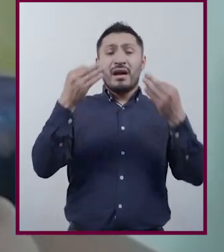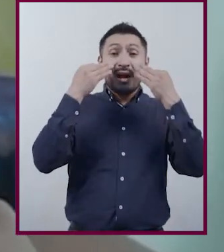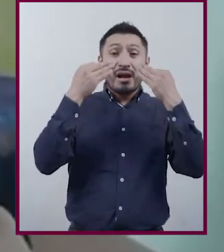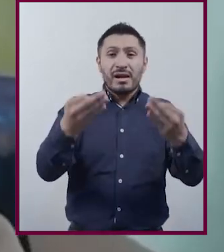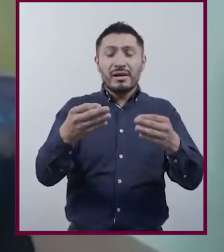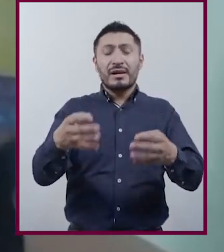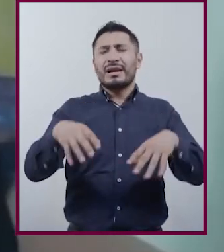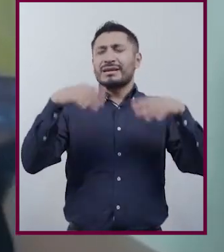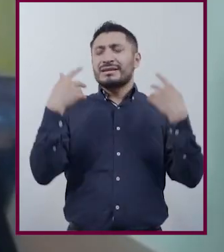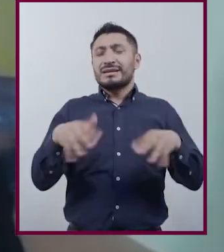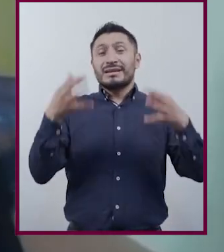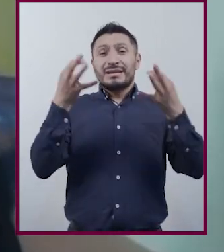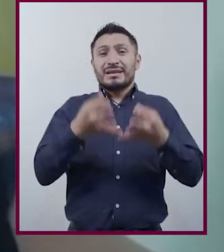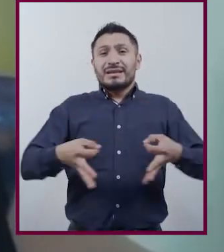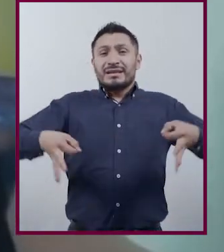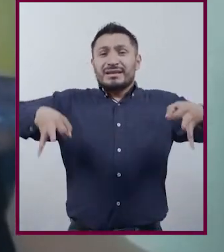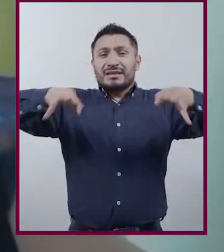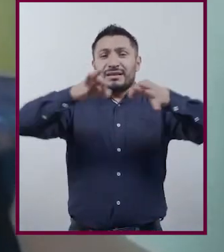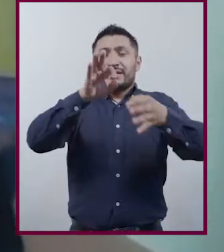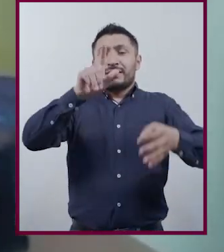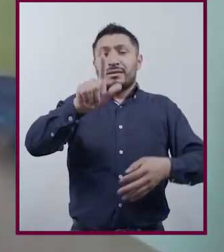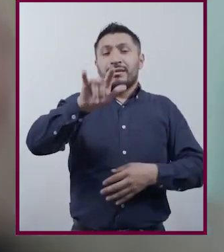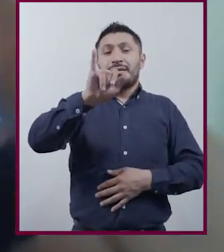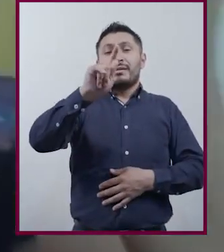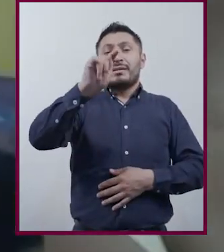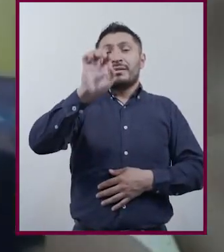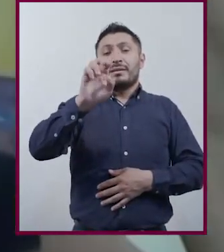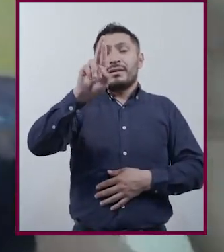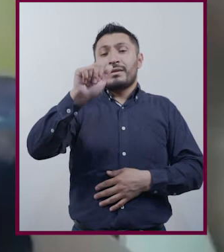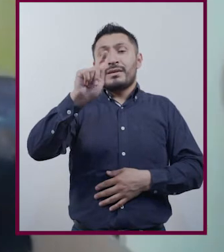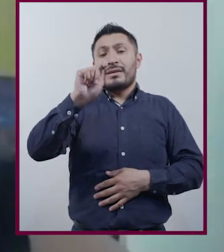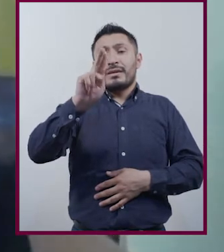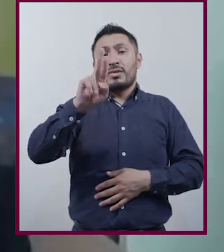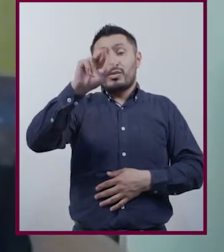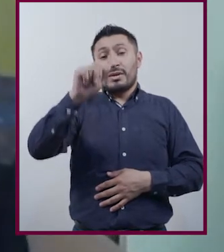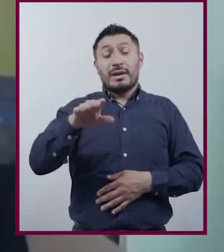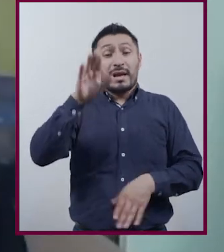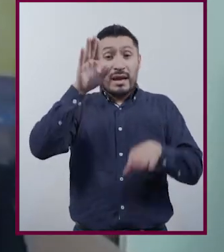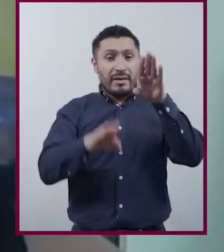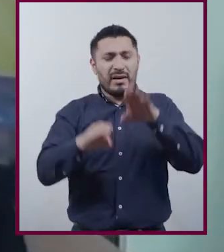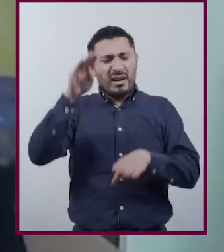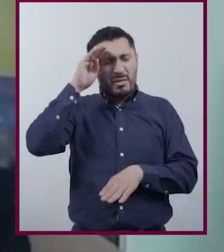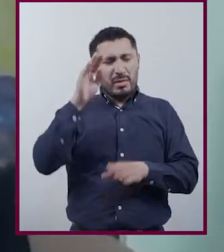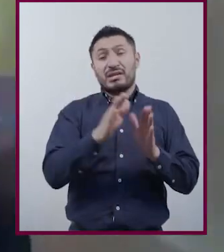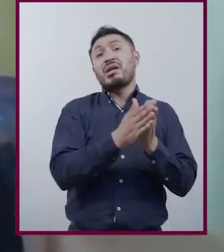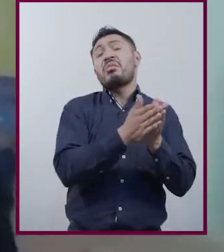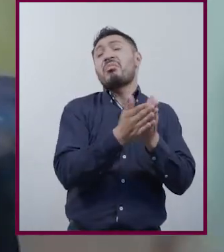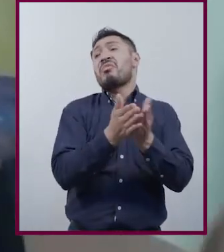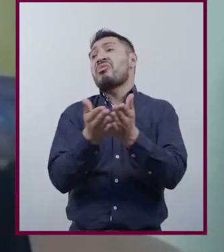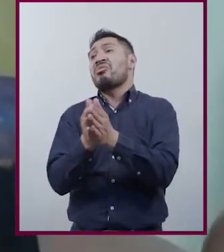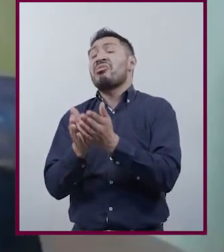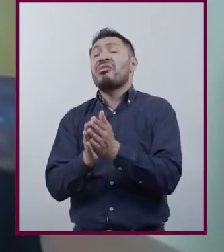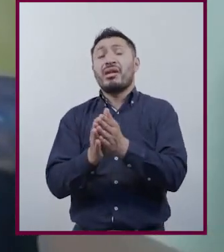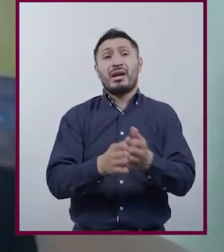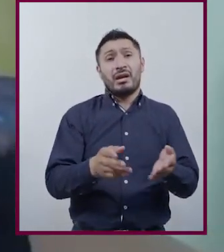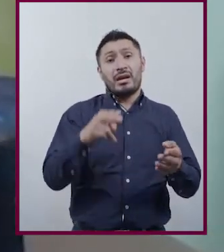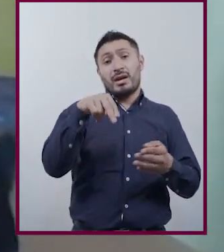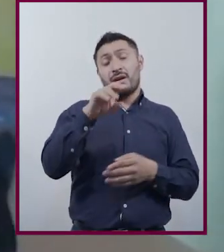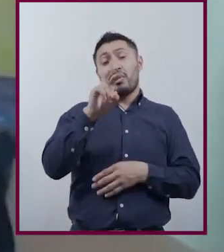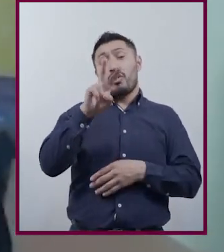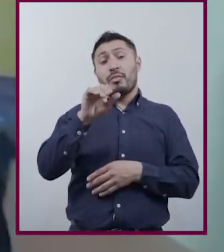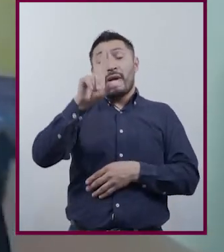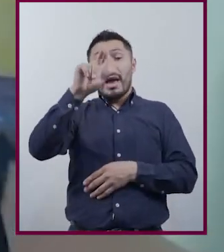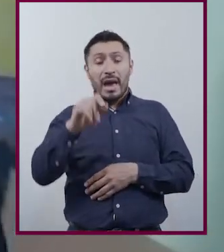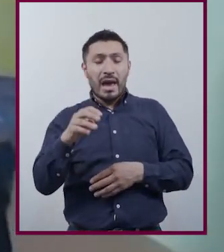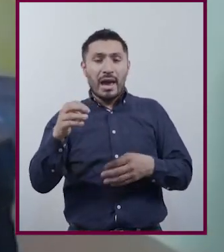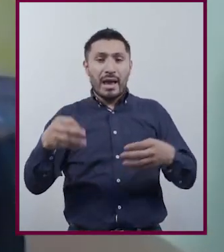el potencial de la literatura. Algunas veces pensamos en los textos literarios, es decir, en las novelas, en